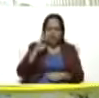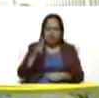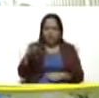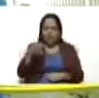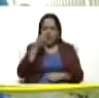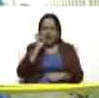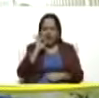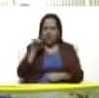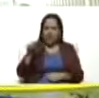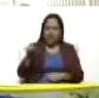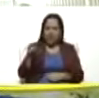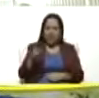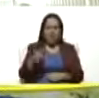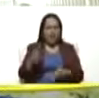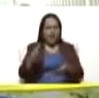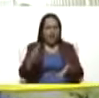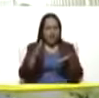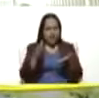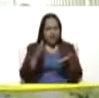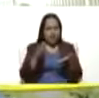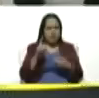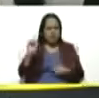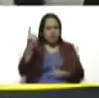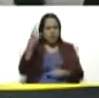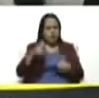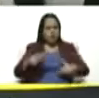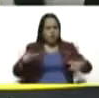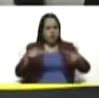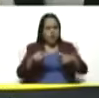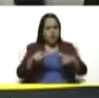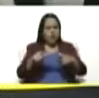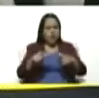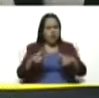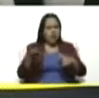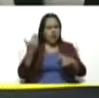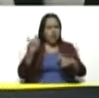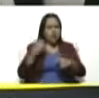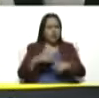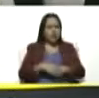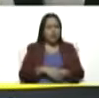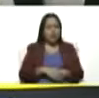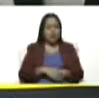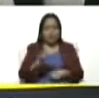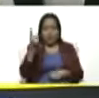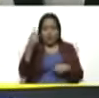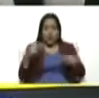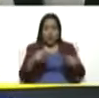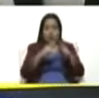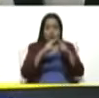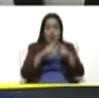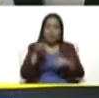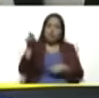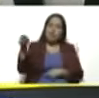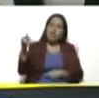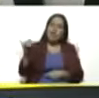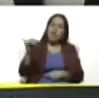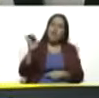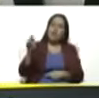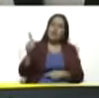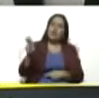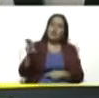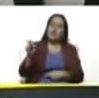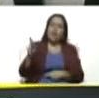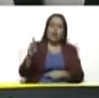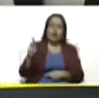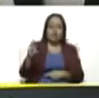Sí. Que ganó el primer lugar en la primera... Allá está Eduardo. Sí, que... En el primer encuentro allá. Sí, allá está Eduardo. Pendiente de la visita, no